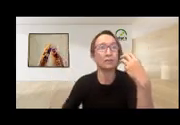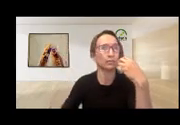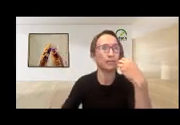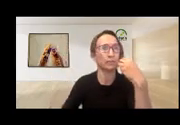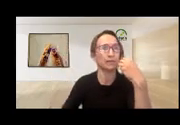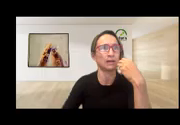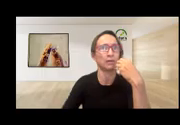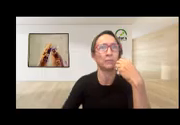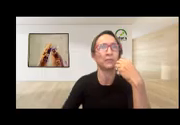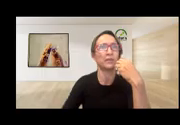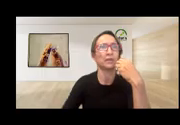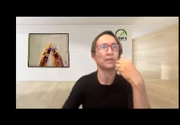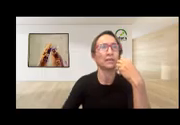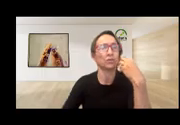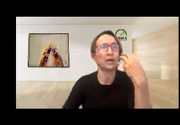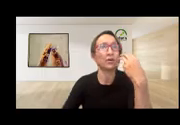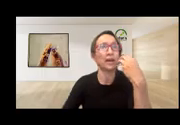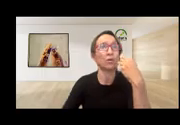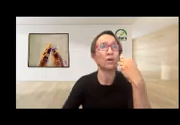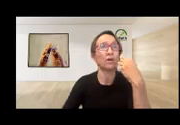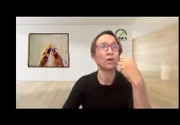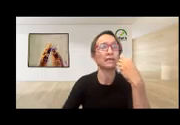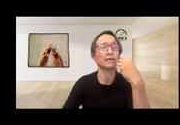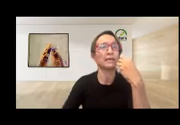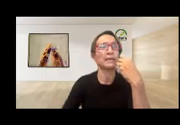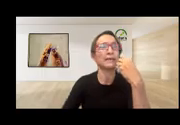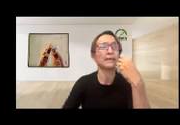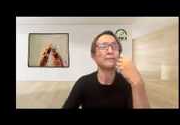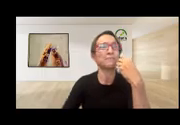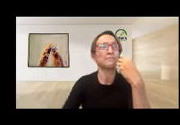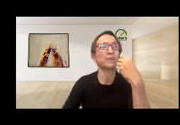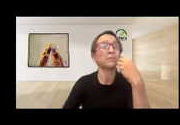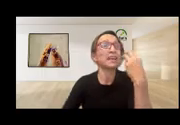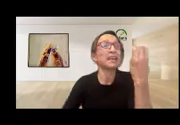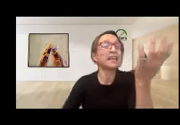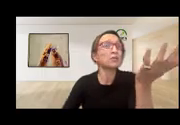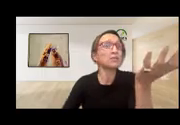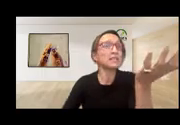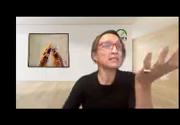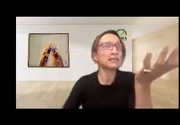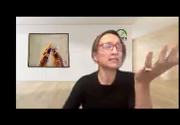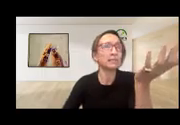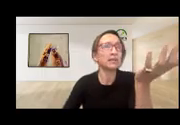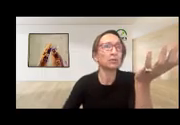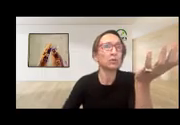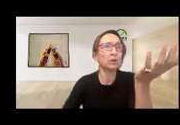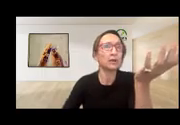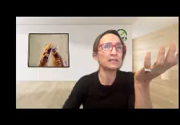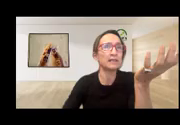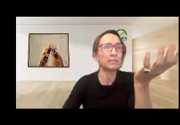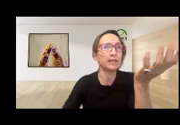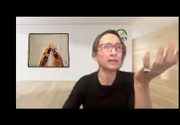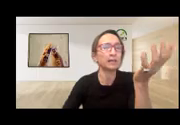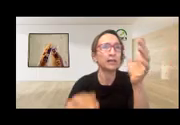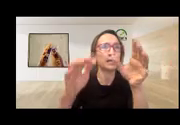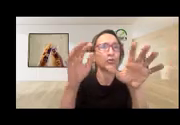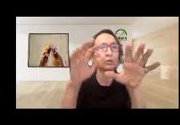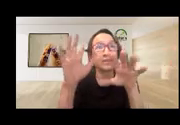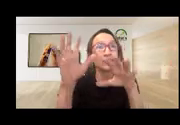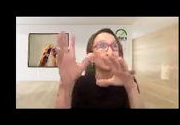como más denso, más pesado, saturado de agua. Bien, ¿y qué nos dice también todo